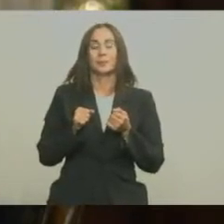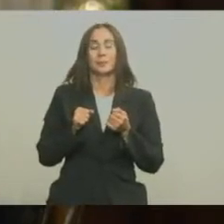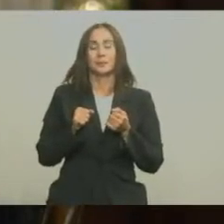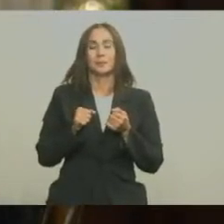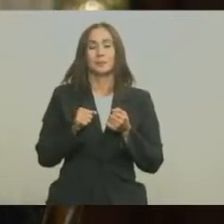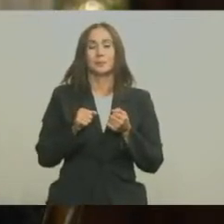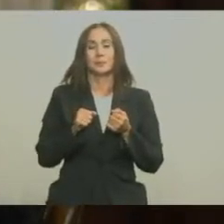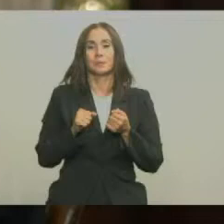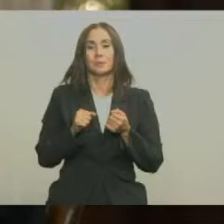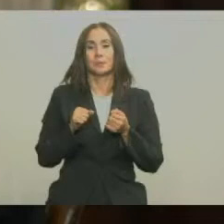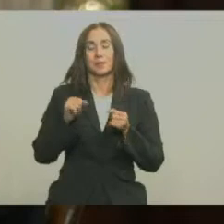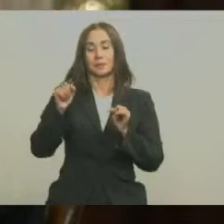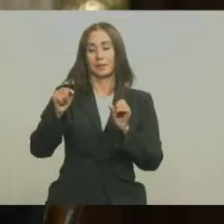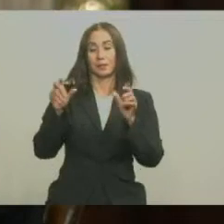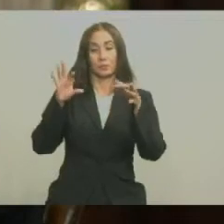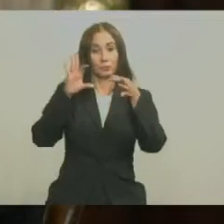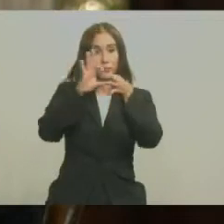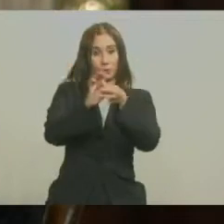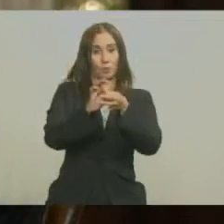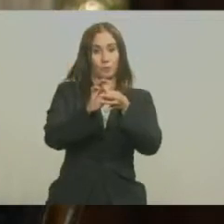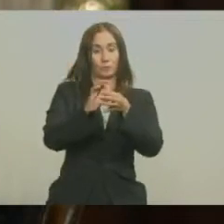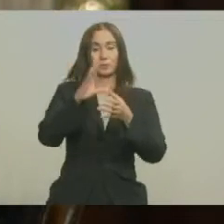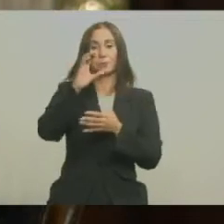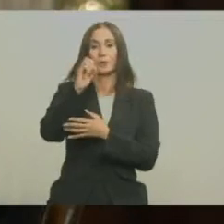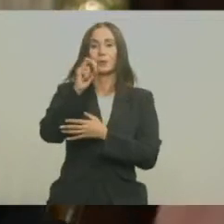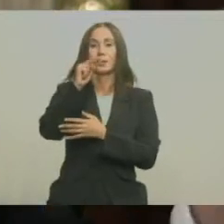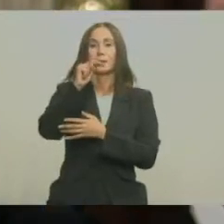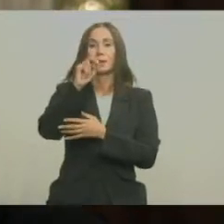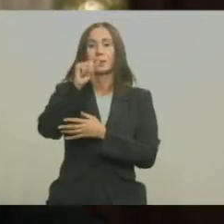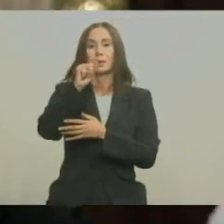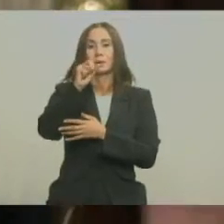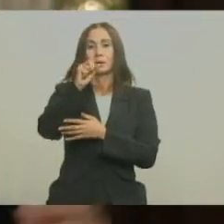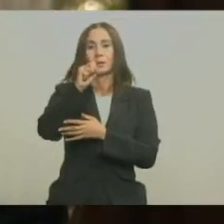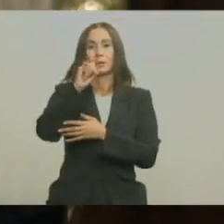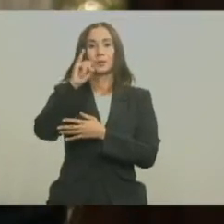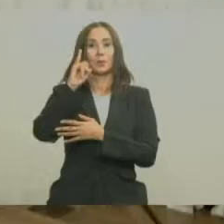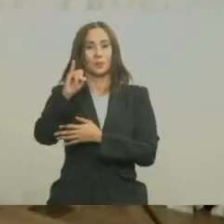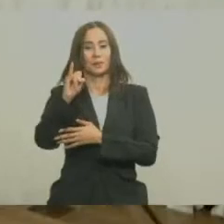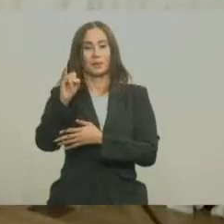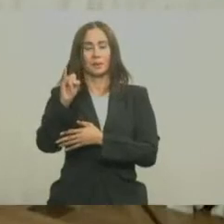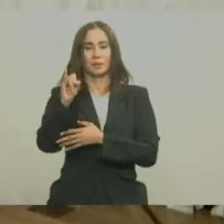por el Consejo Nacional de la Niñez y de la Adolescencia.